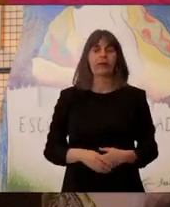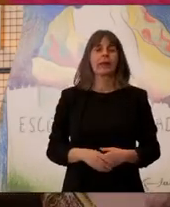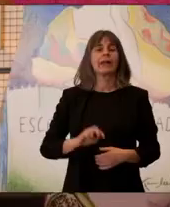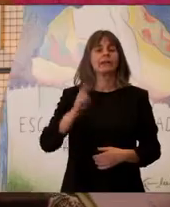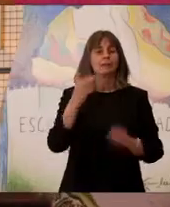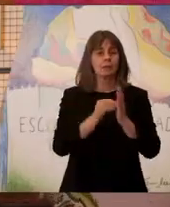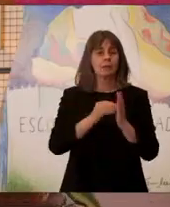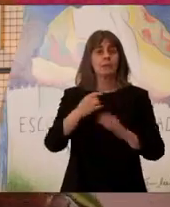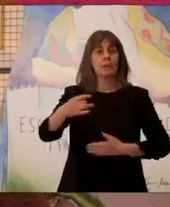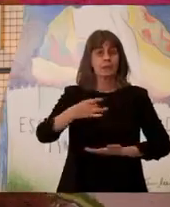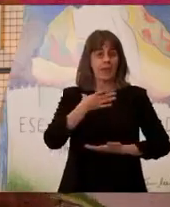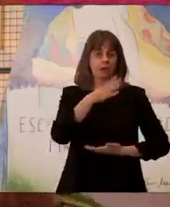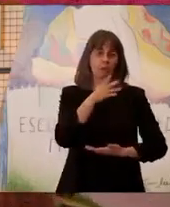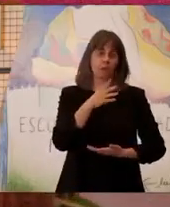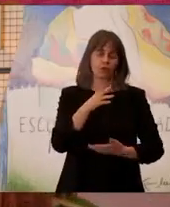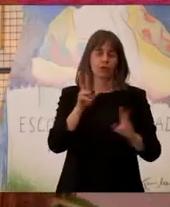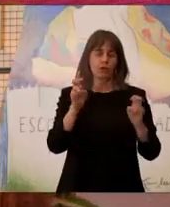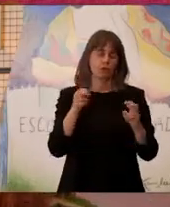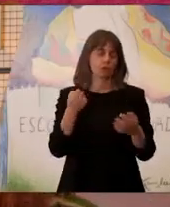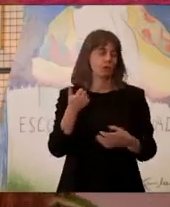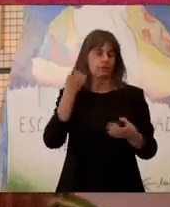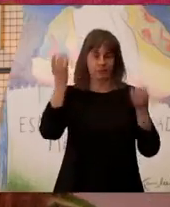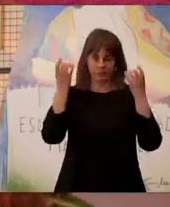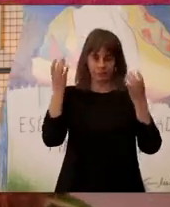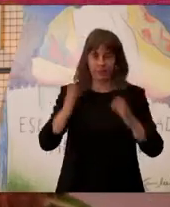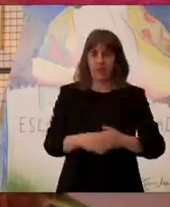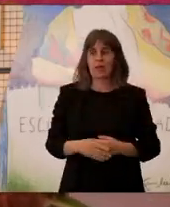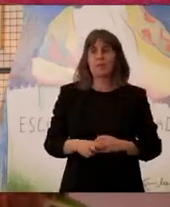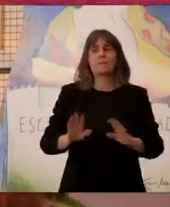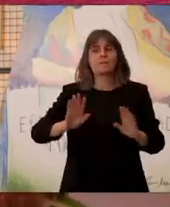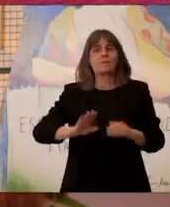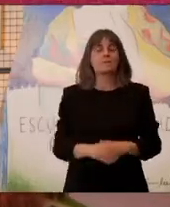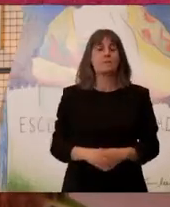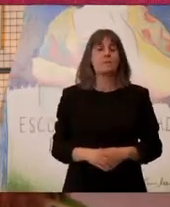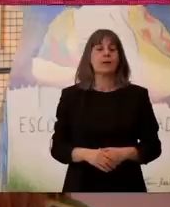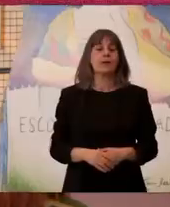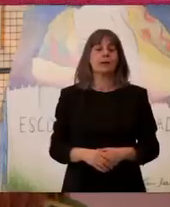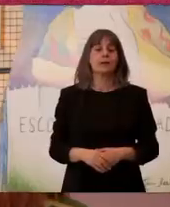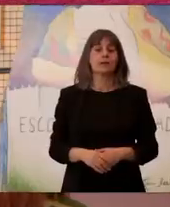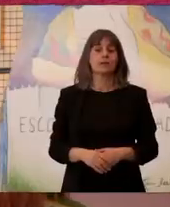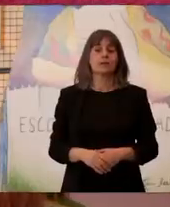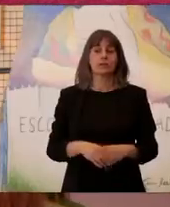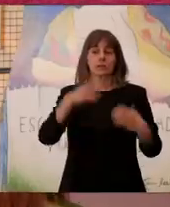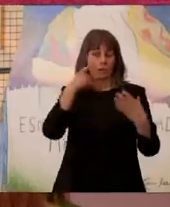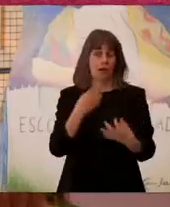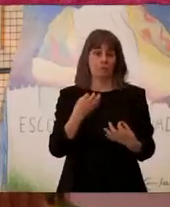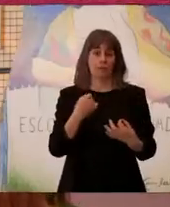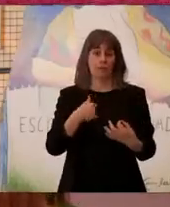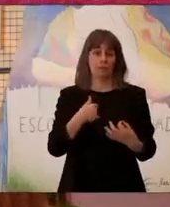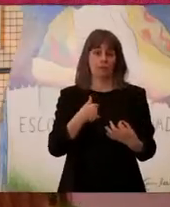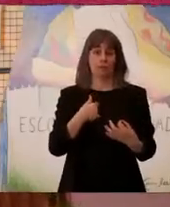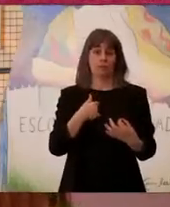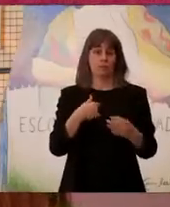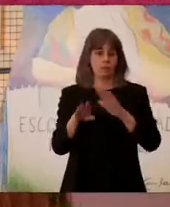vez Me echaron por razones un poco más idiotas pero digamos seguramente no hubiera seguido tampoco